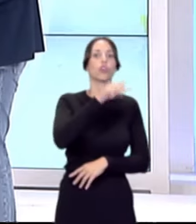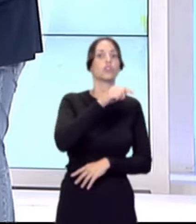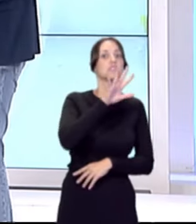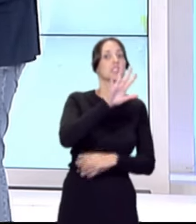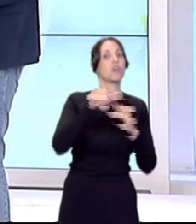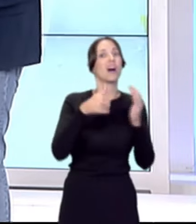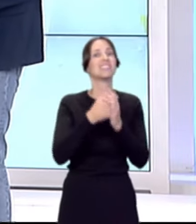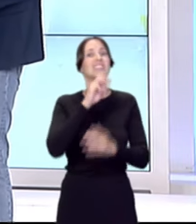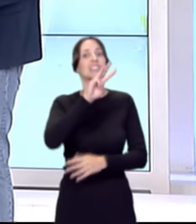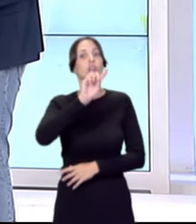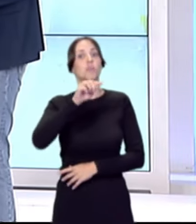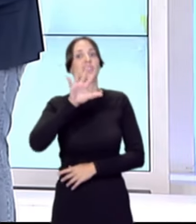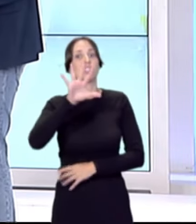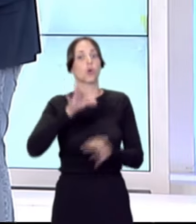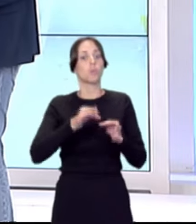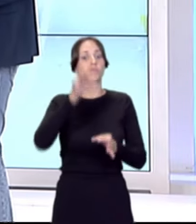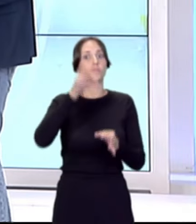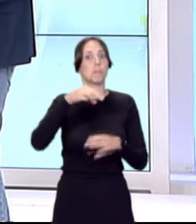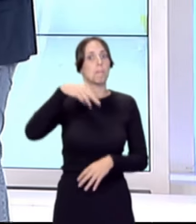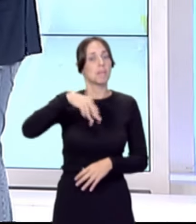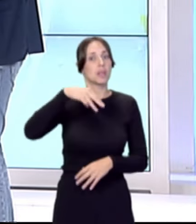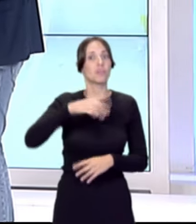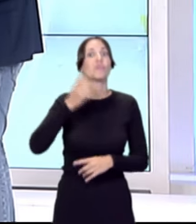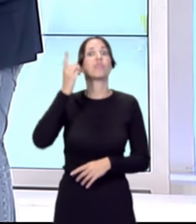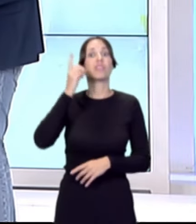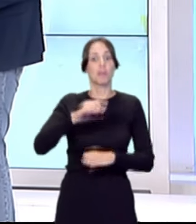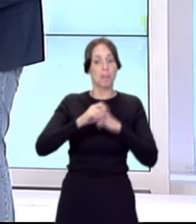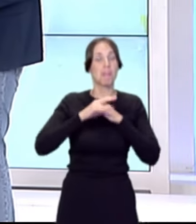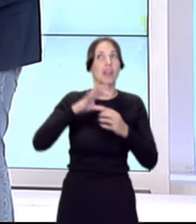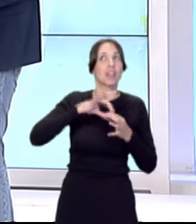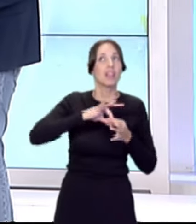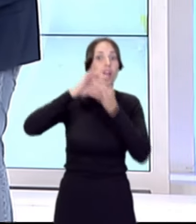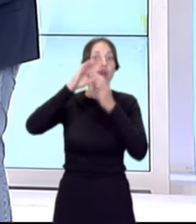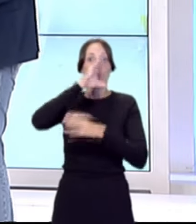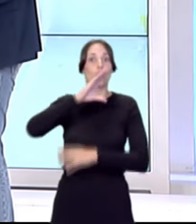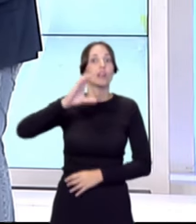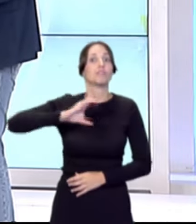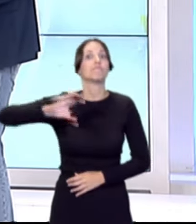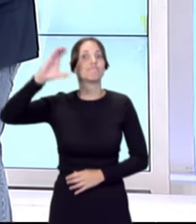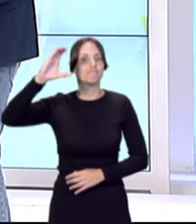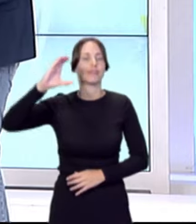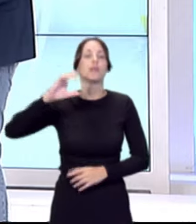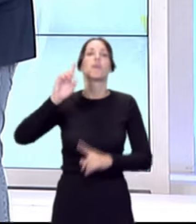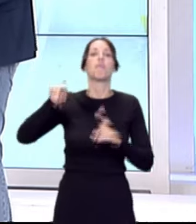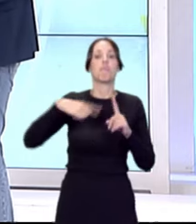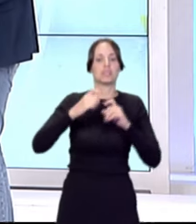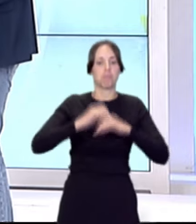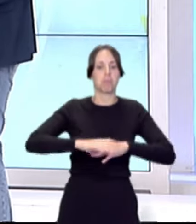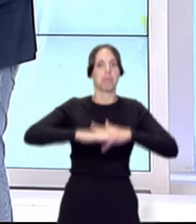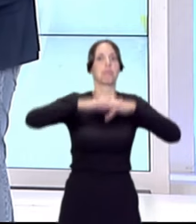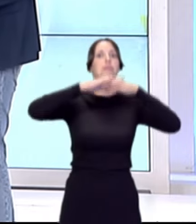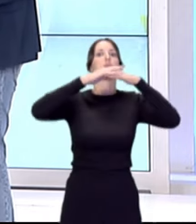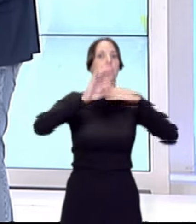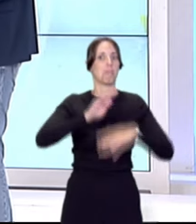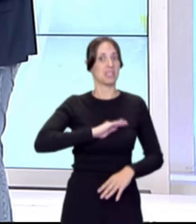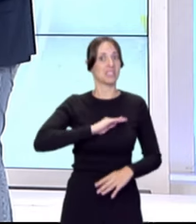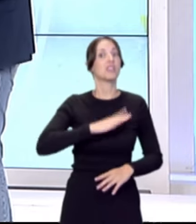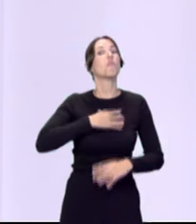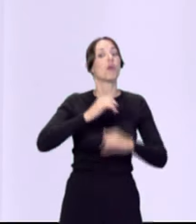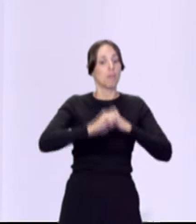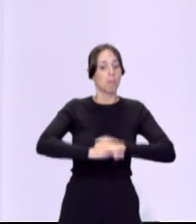de altura. Y además coincide en este caso que tenemos mareas vivas asociadas a la luna llena, coeficiente alto de marea, y no es descartable que en las pleamares pues